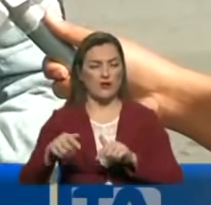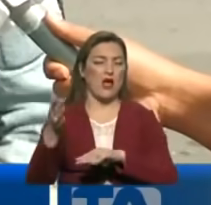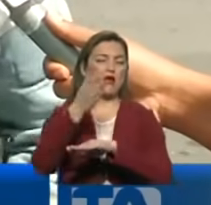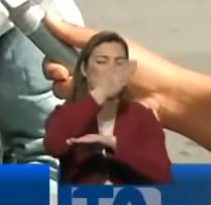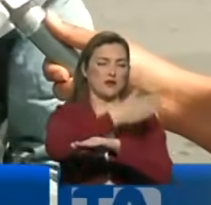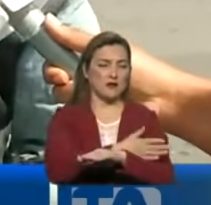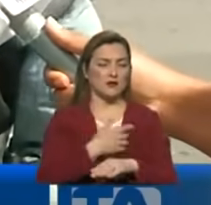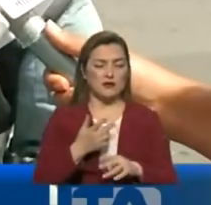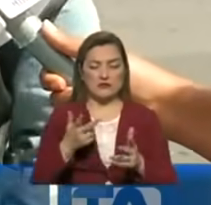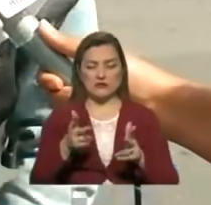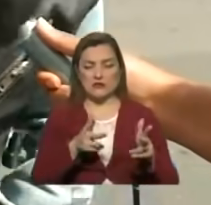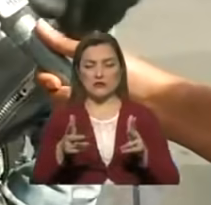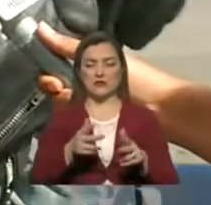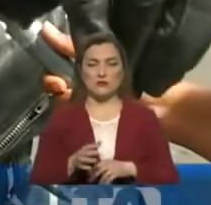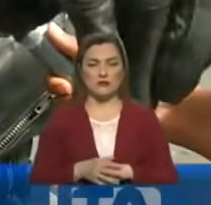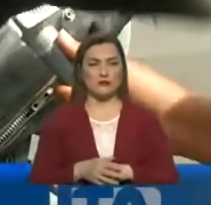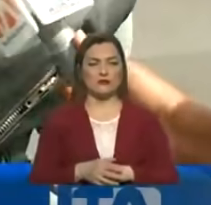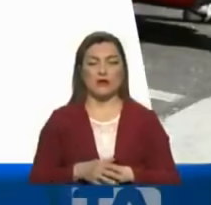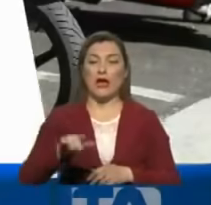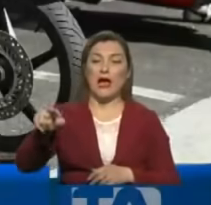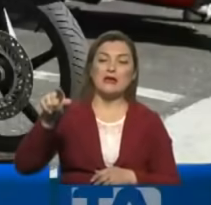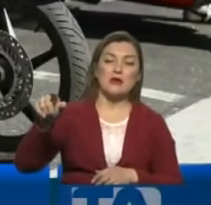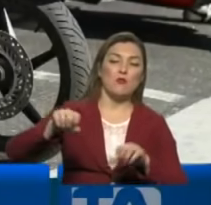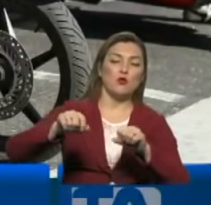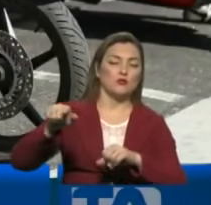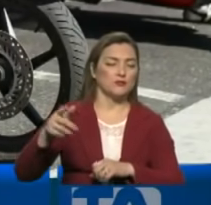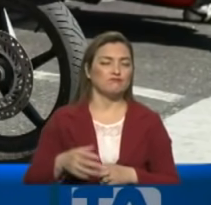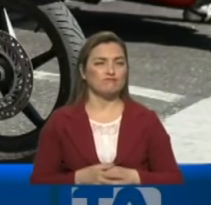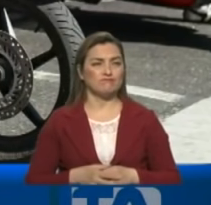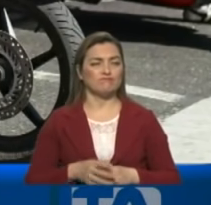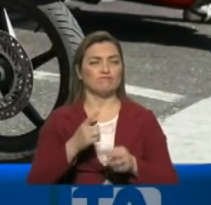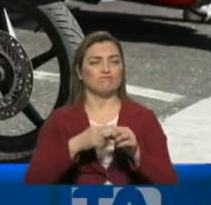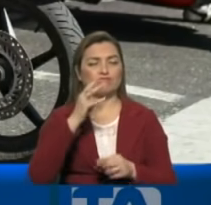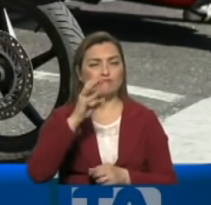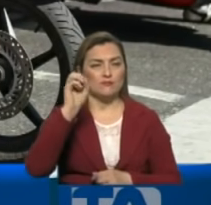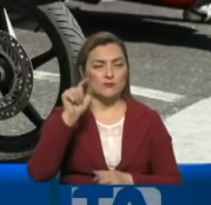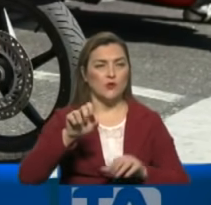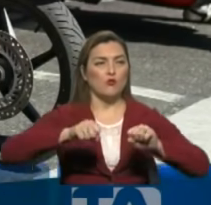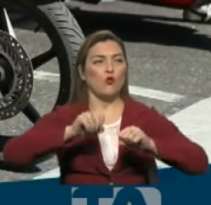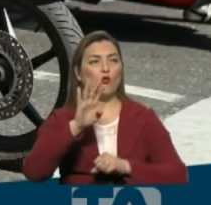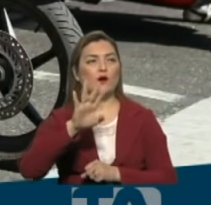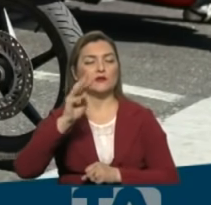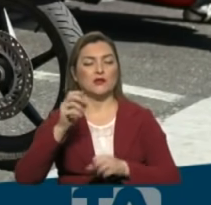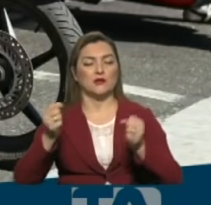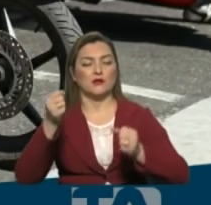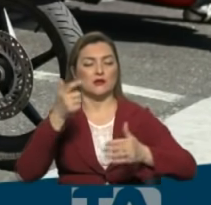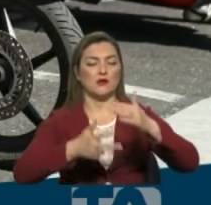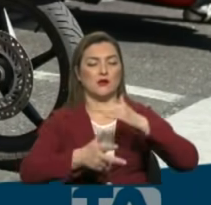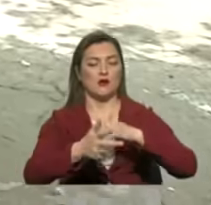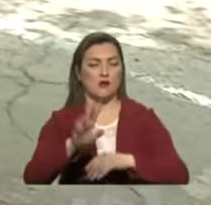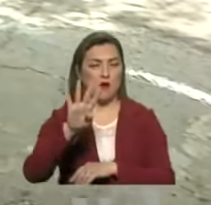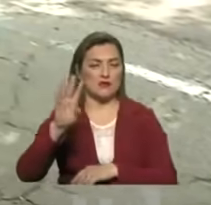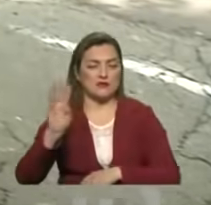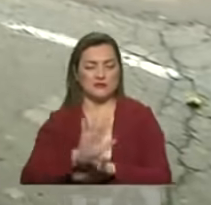te hacen parquear te dicen, no, allá va la moto, no, allá va la moto. En Quito existen 60.000 motos y solo 46 espacios para